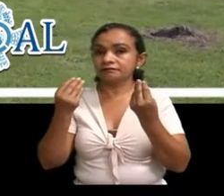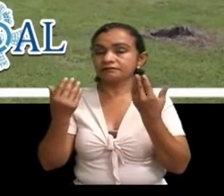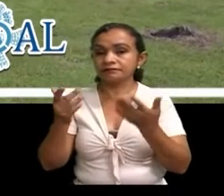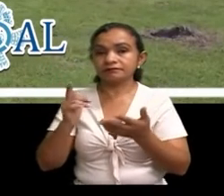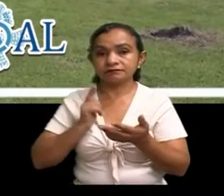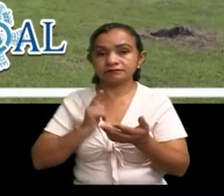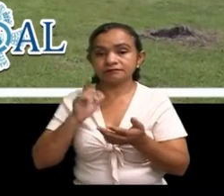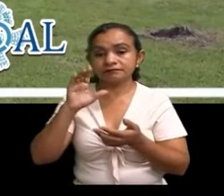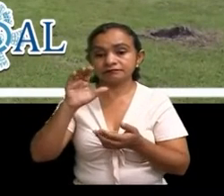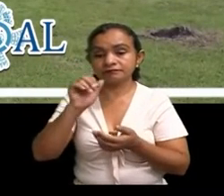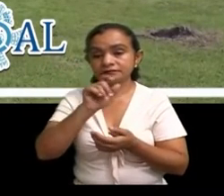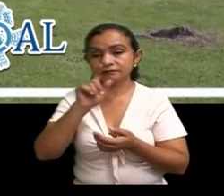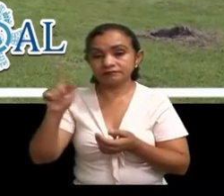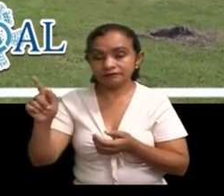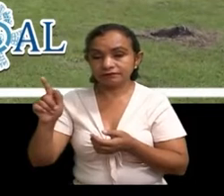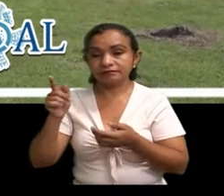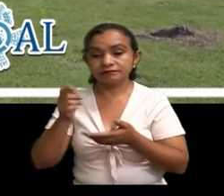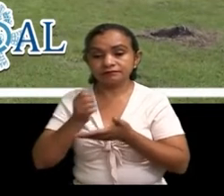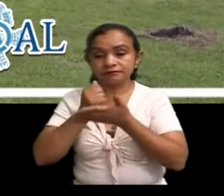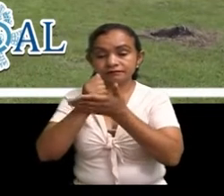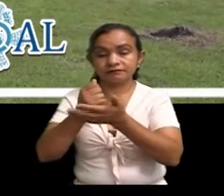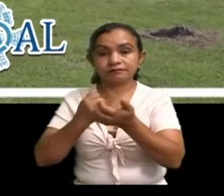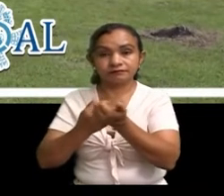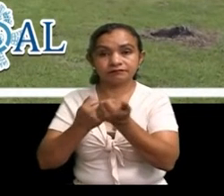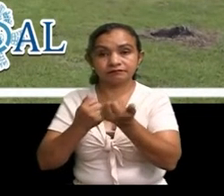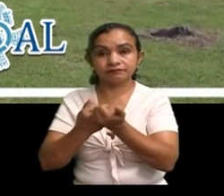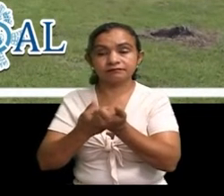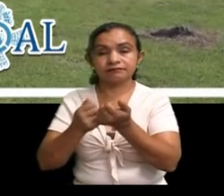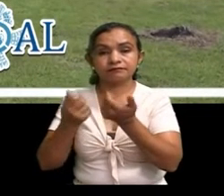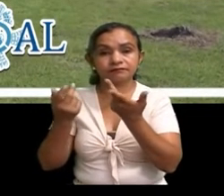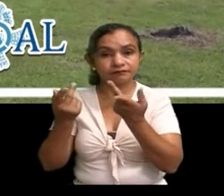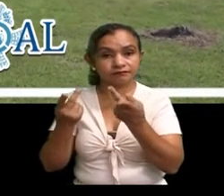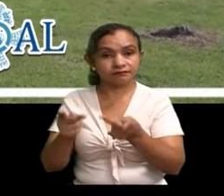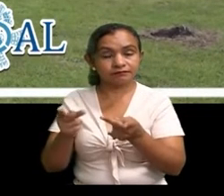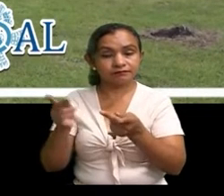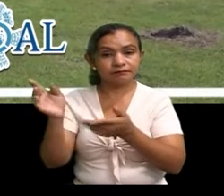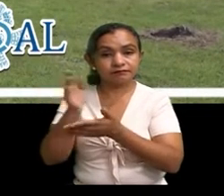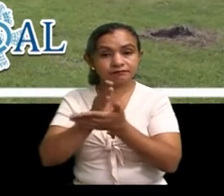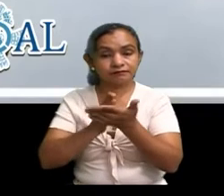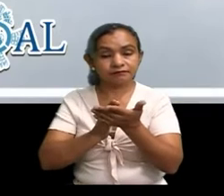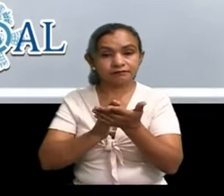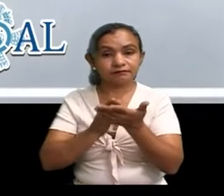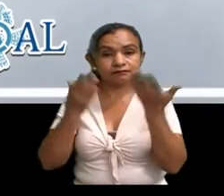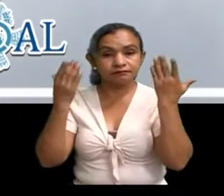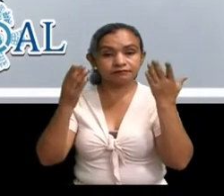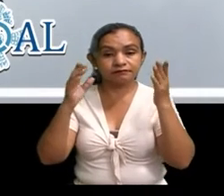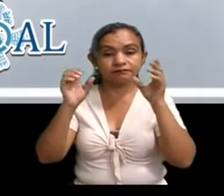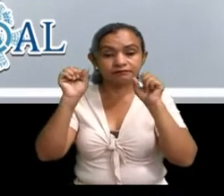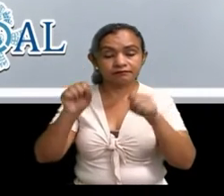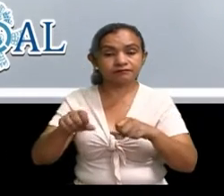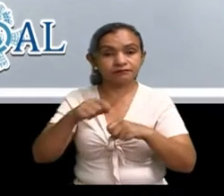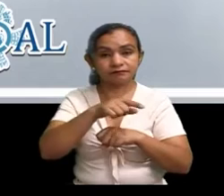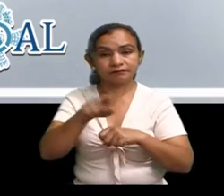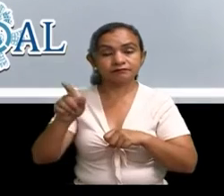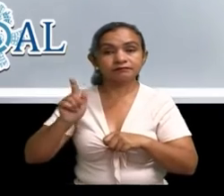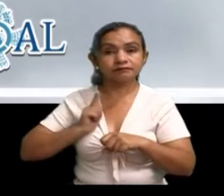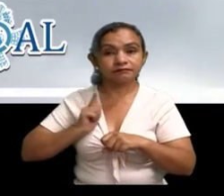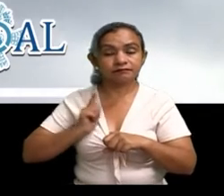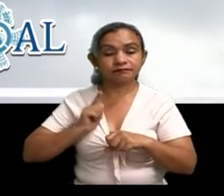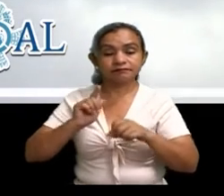haber una administración. Nosotros los habituallamos de esas capacidades, pero también de algunos insumos para que ellos puedan tener